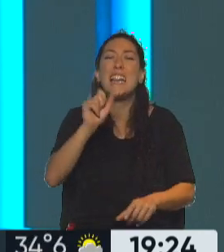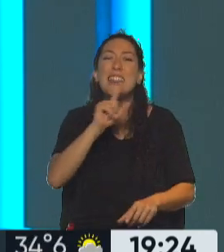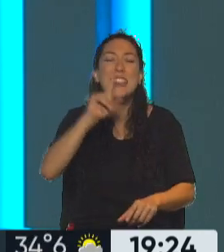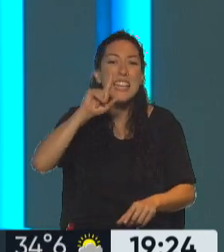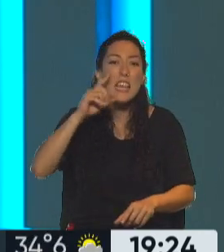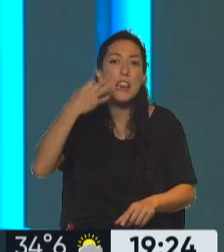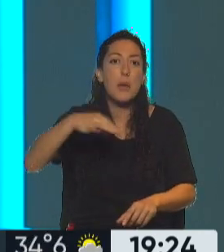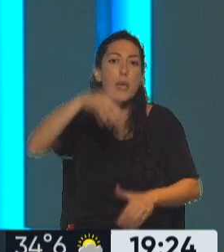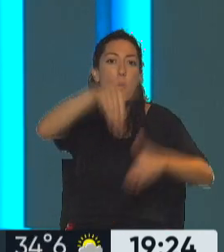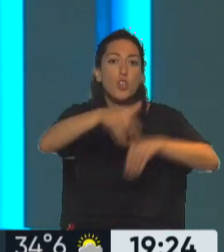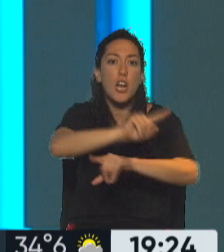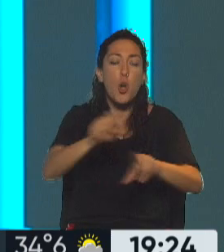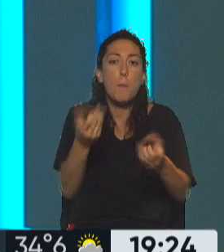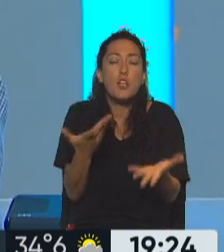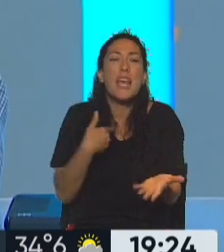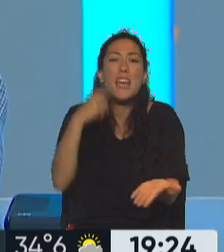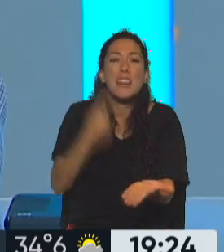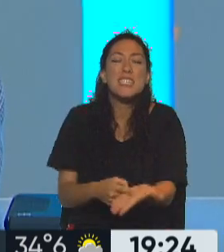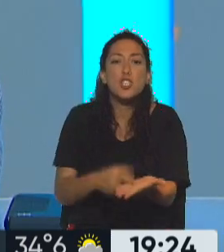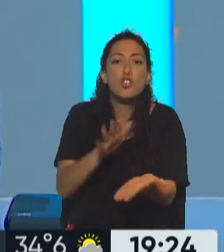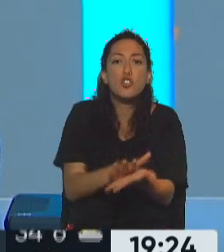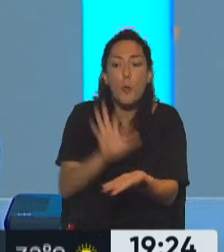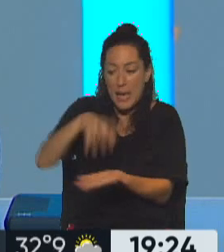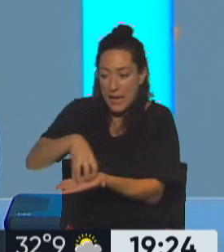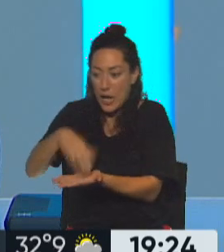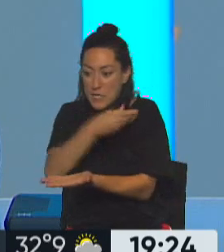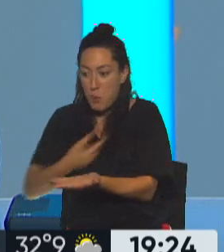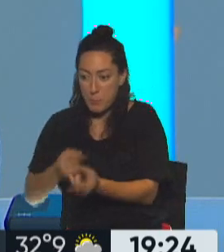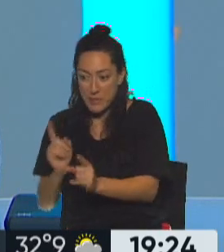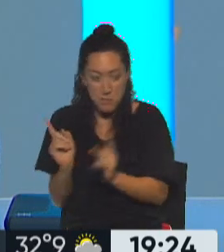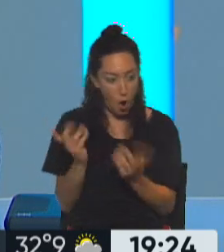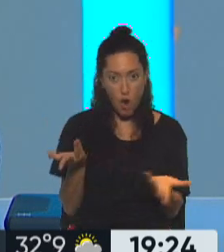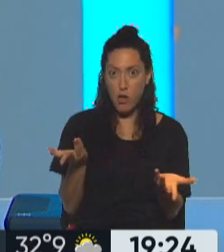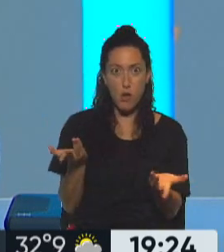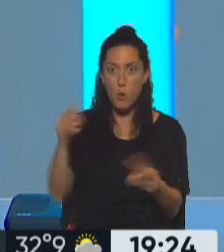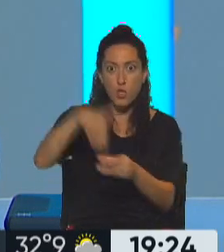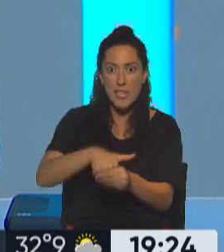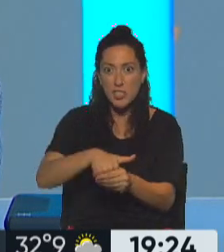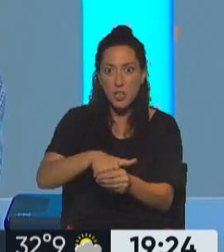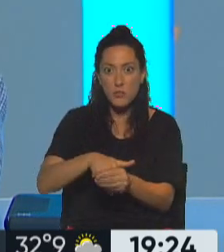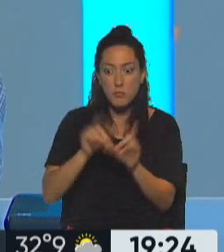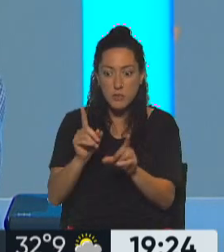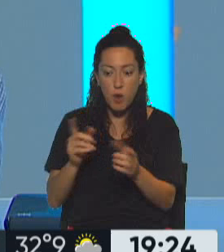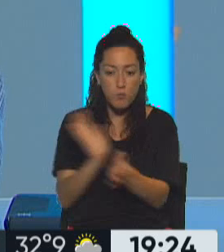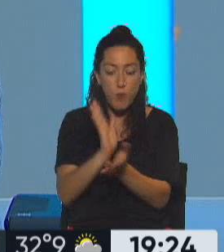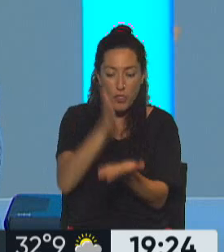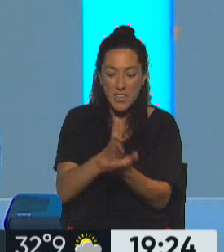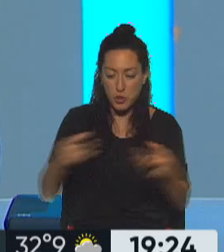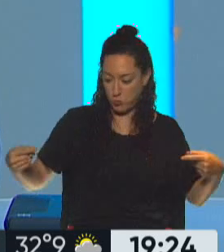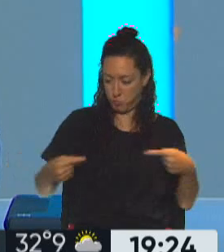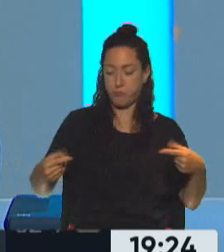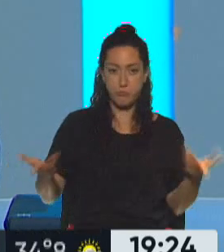porque él está fallando sobre un organismo que el presidente Por cierto hay una colusión de derechos